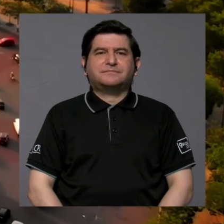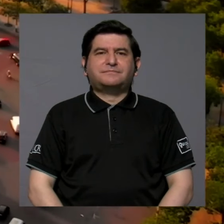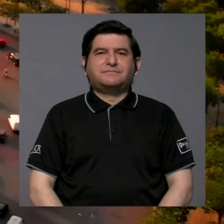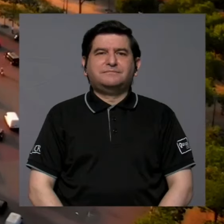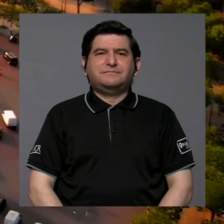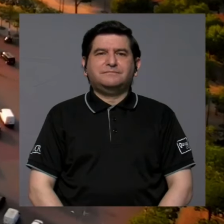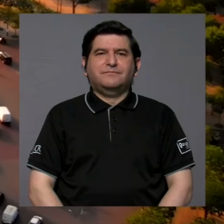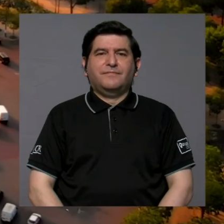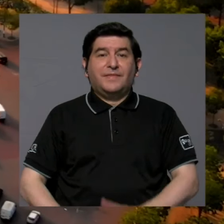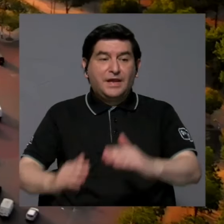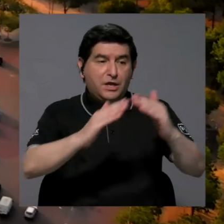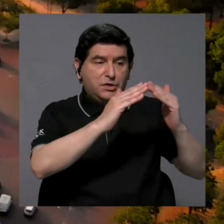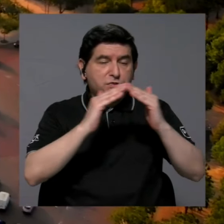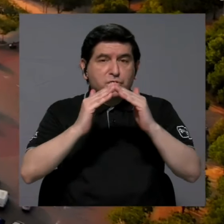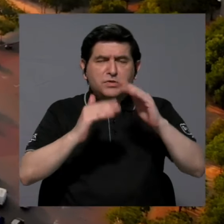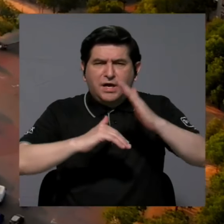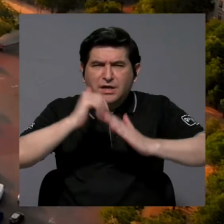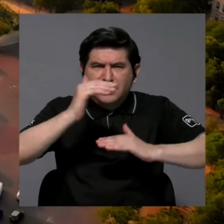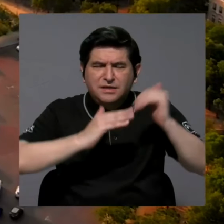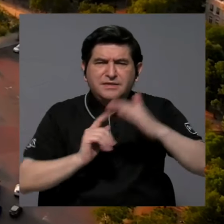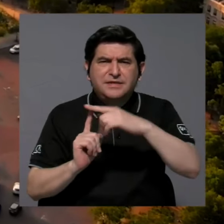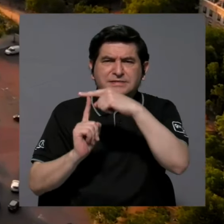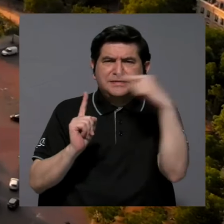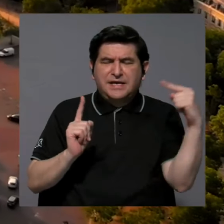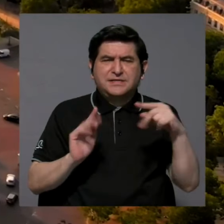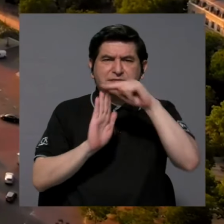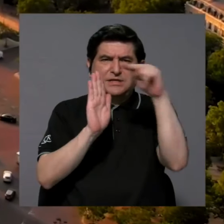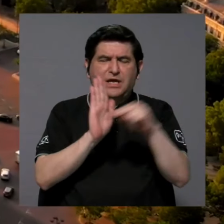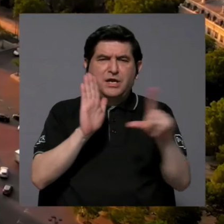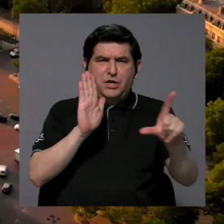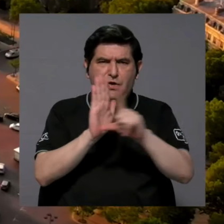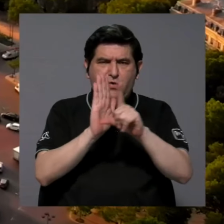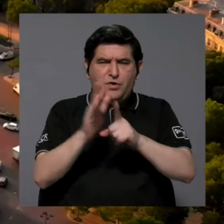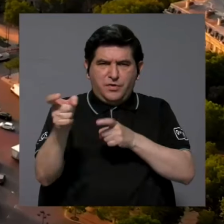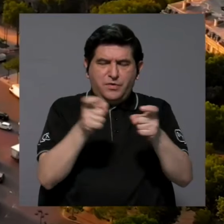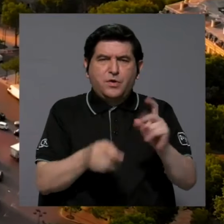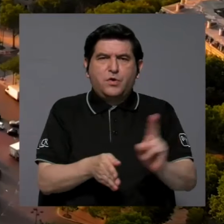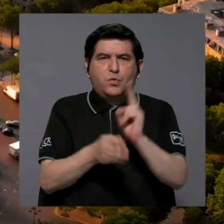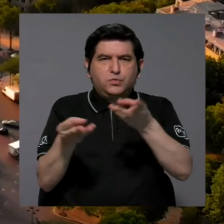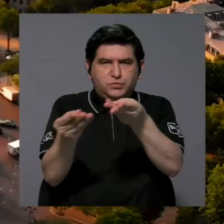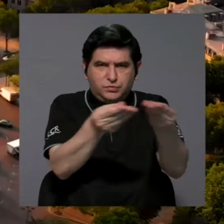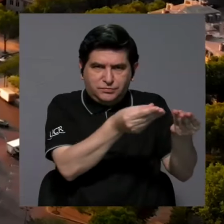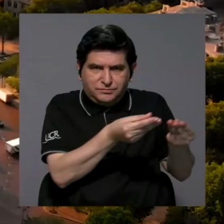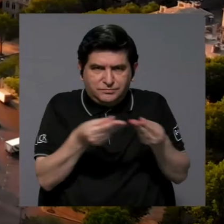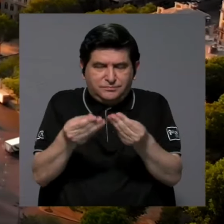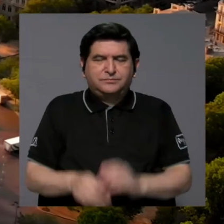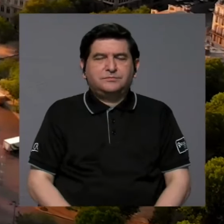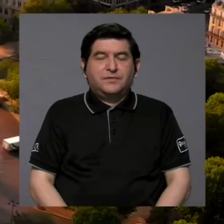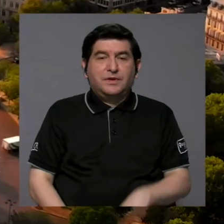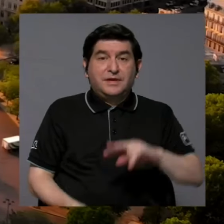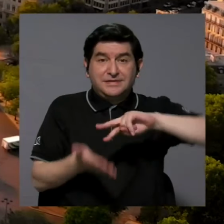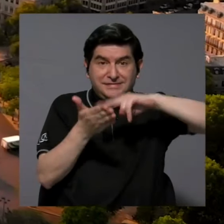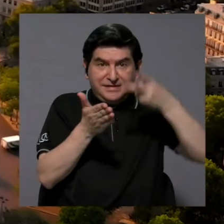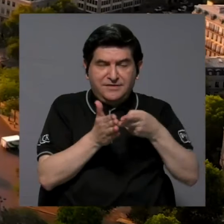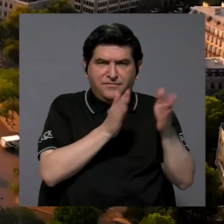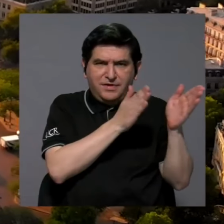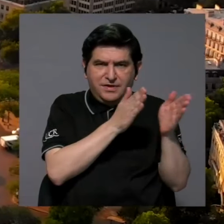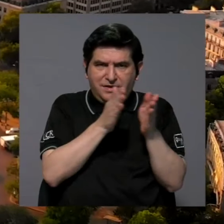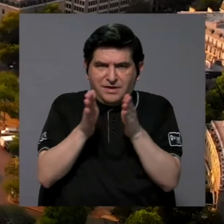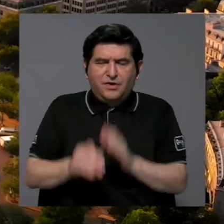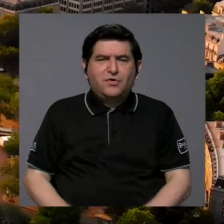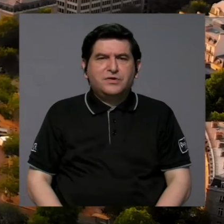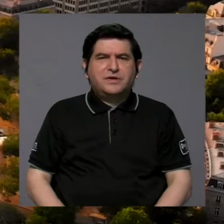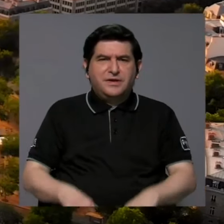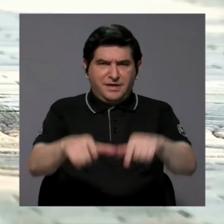Las ciudades se construyen a partir de marcos legales que regulan el uso del suelo. Esto implica su ordenamiento territorial y